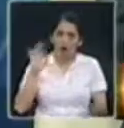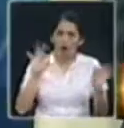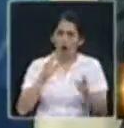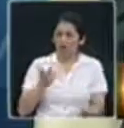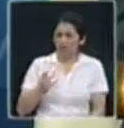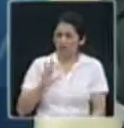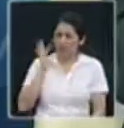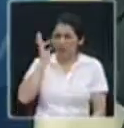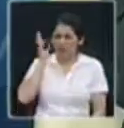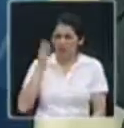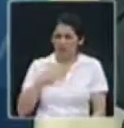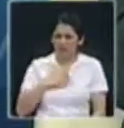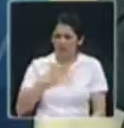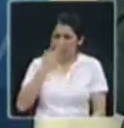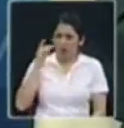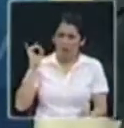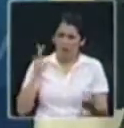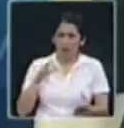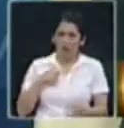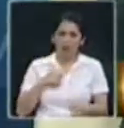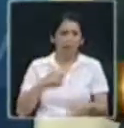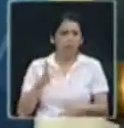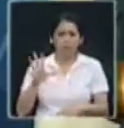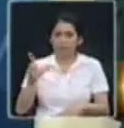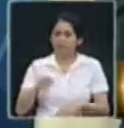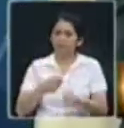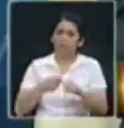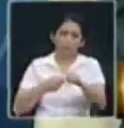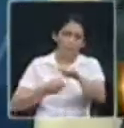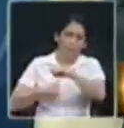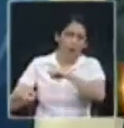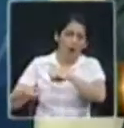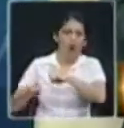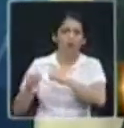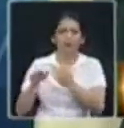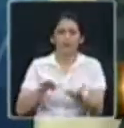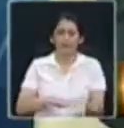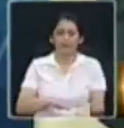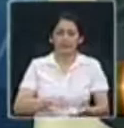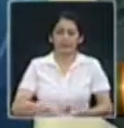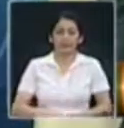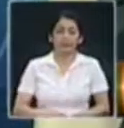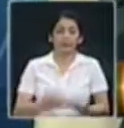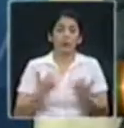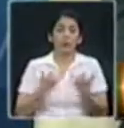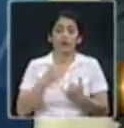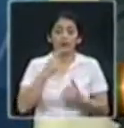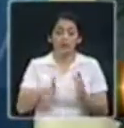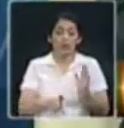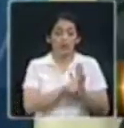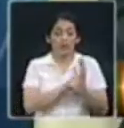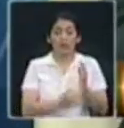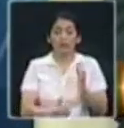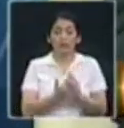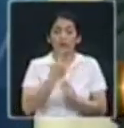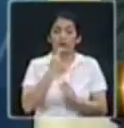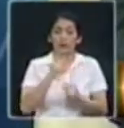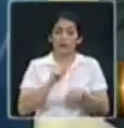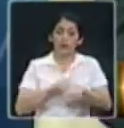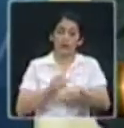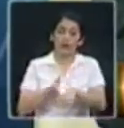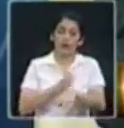entiende que la ley que se está trabajando tiene varias partes: prevención, atención a víctimas,